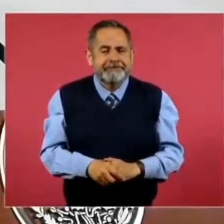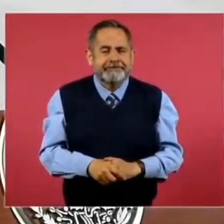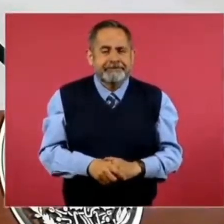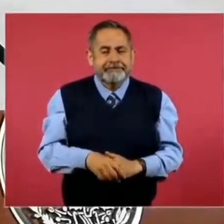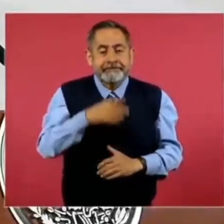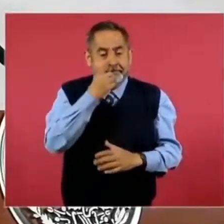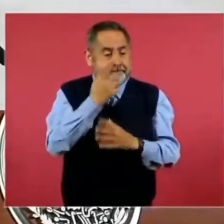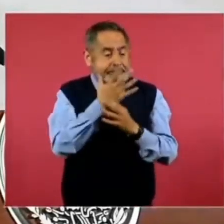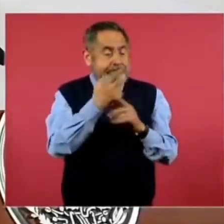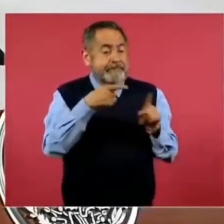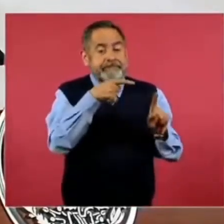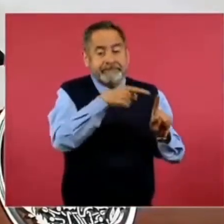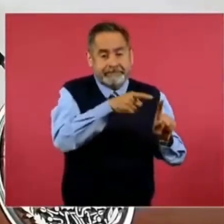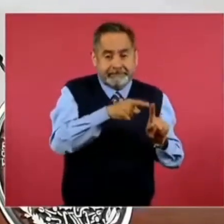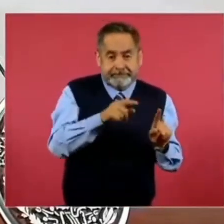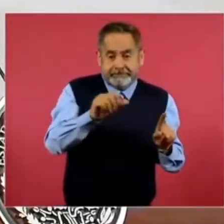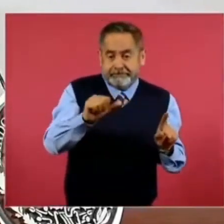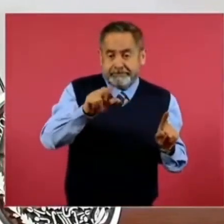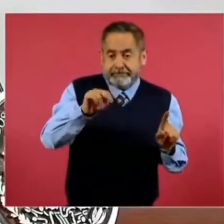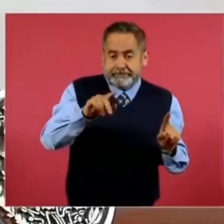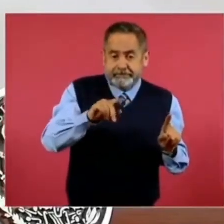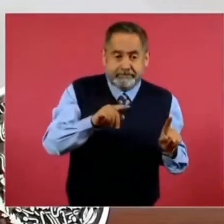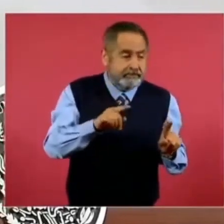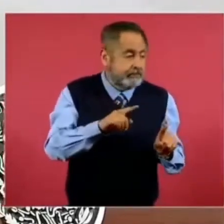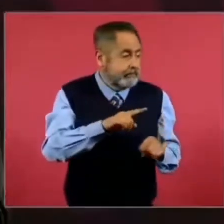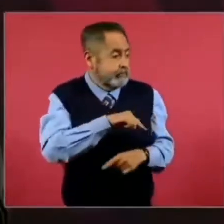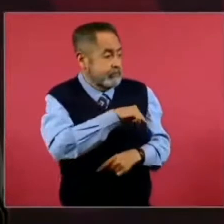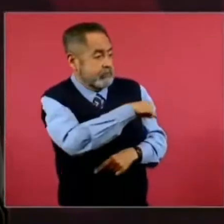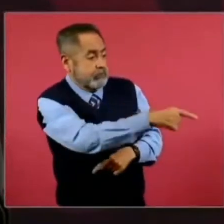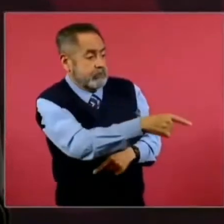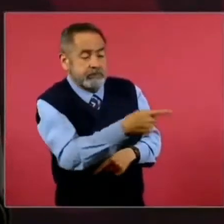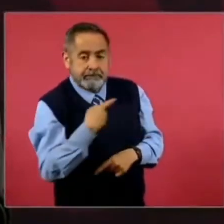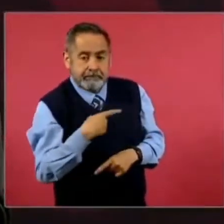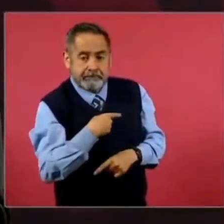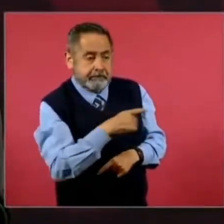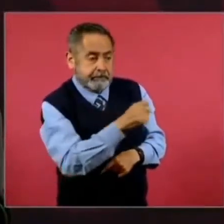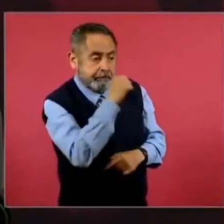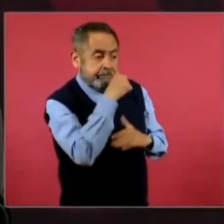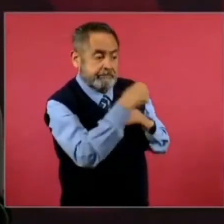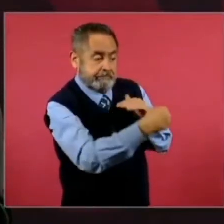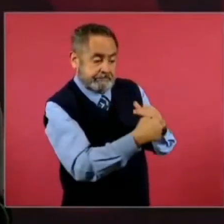según su informante de la señora Anabel,